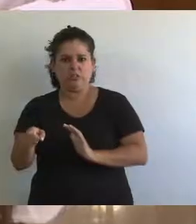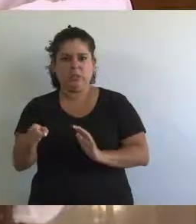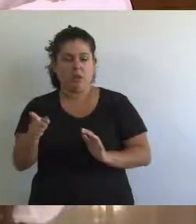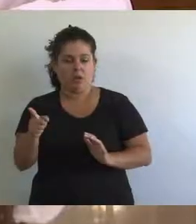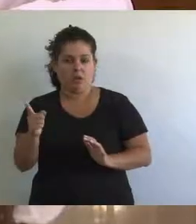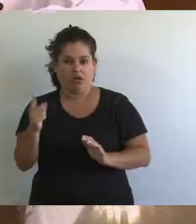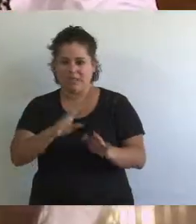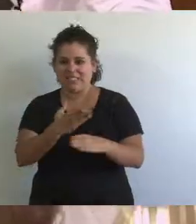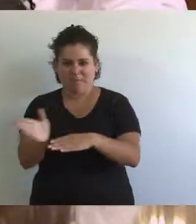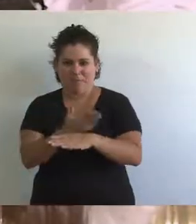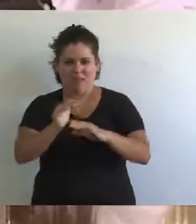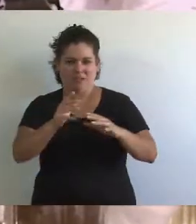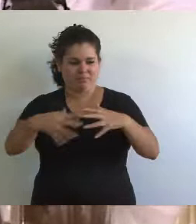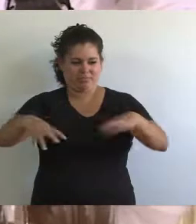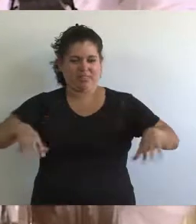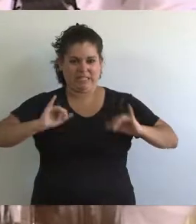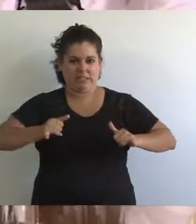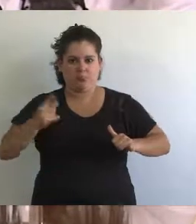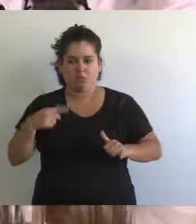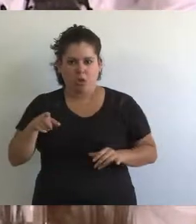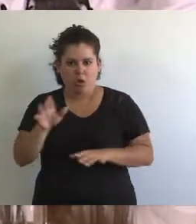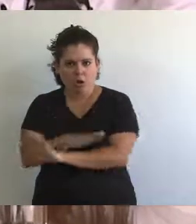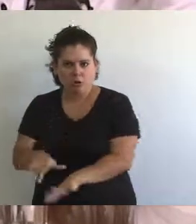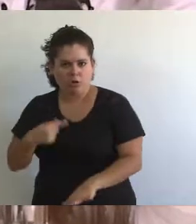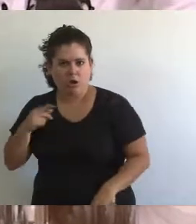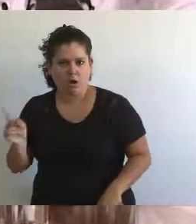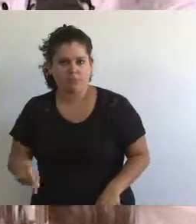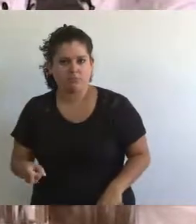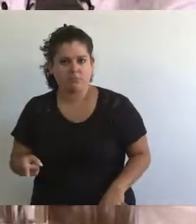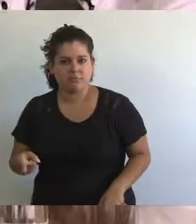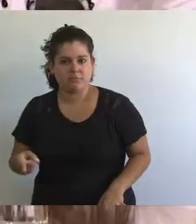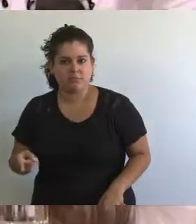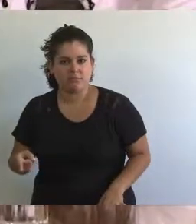el niño desconoce, ¿cómo sabemos que lo